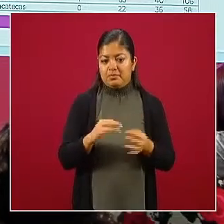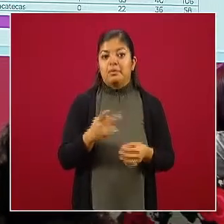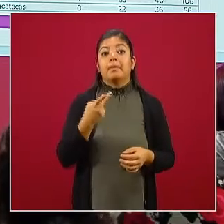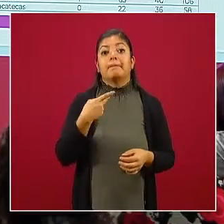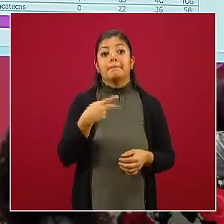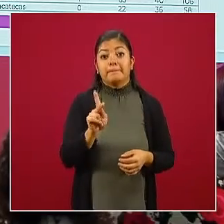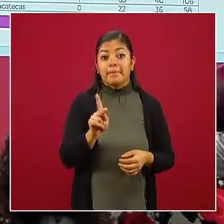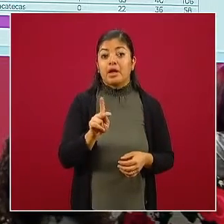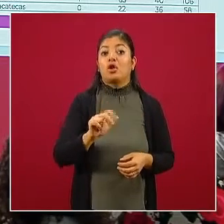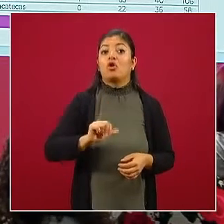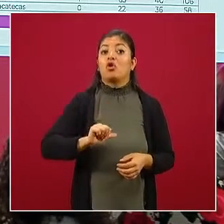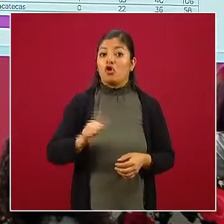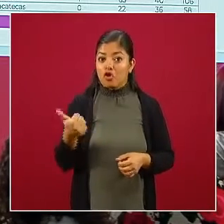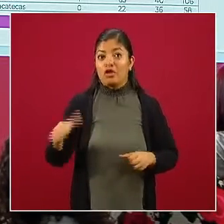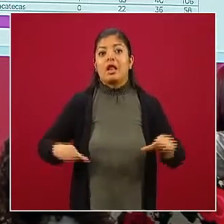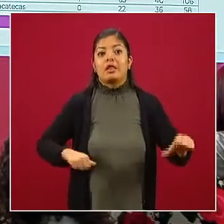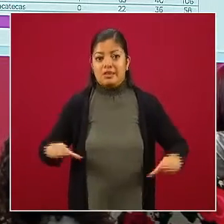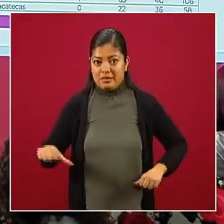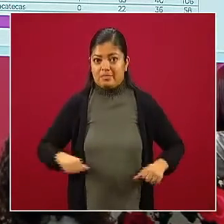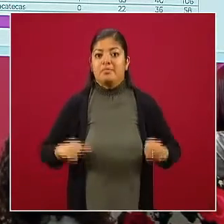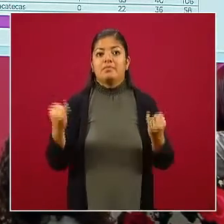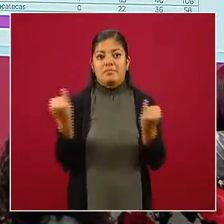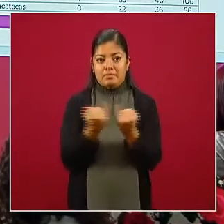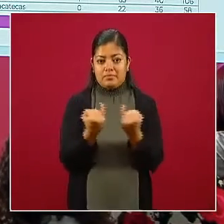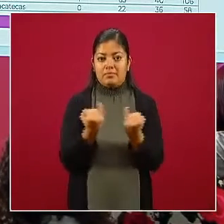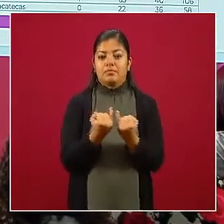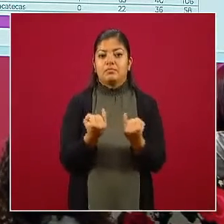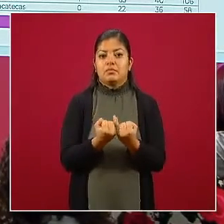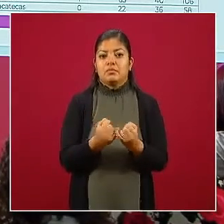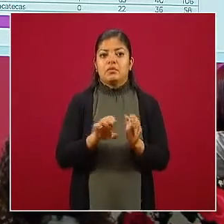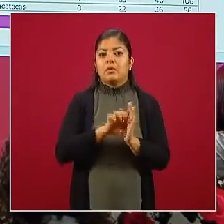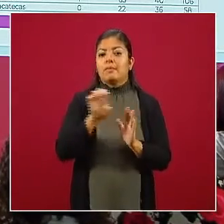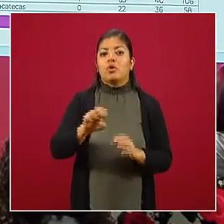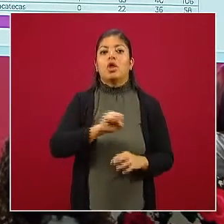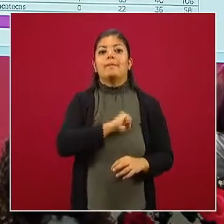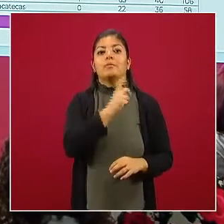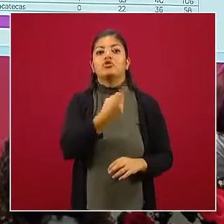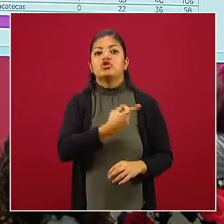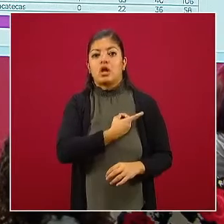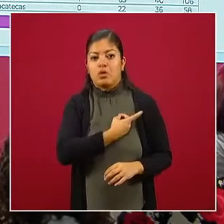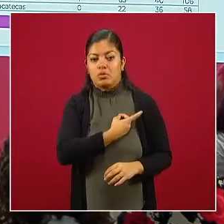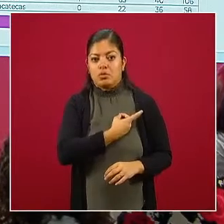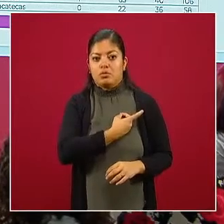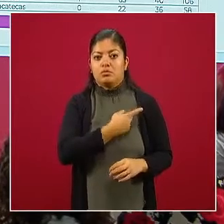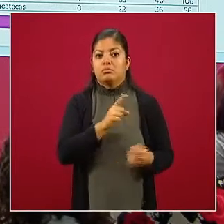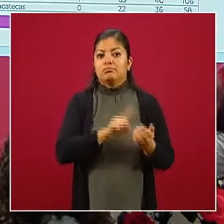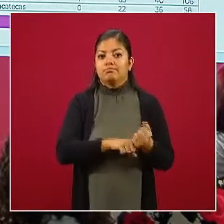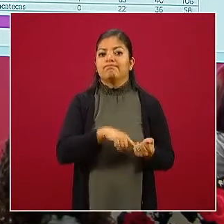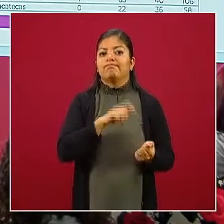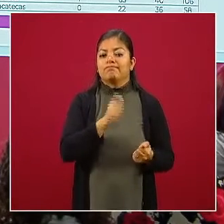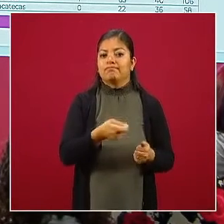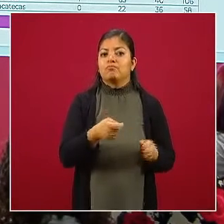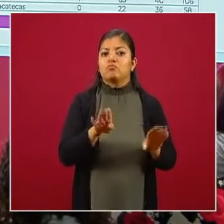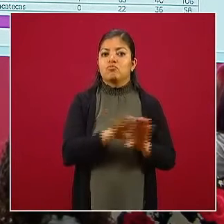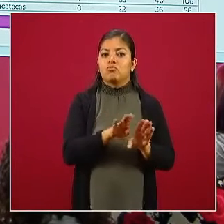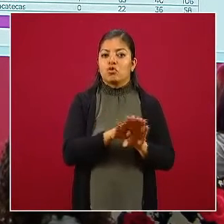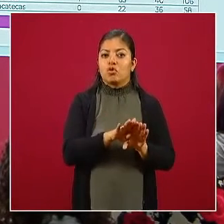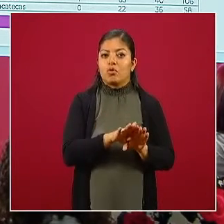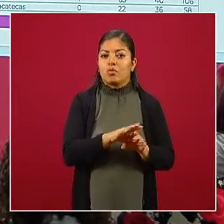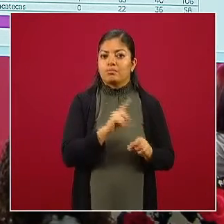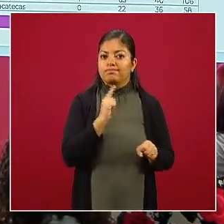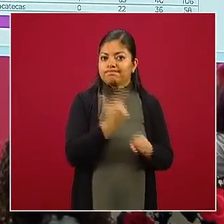actividades específicas de salud pública encaminadas a la identificación de